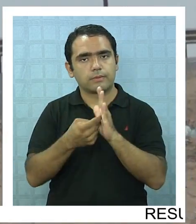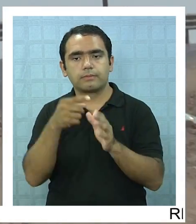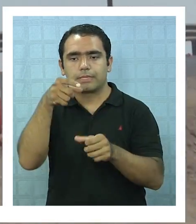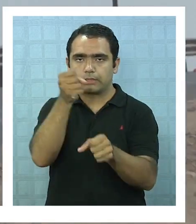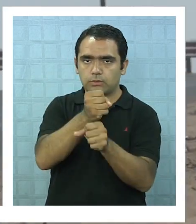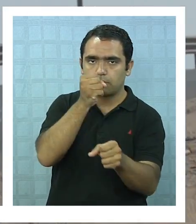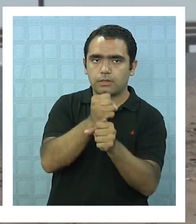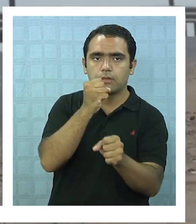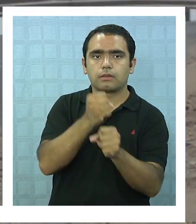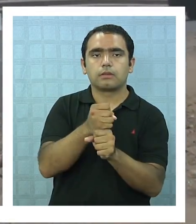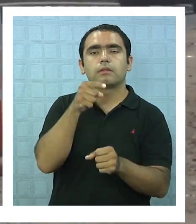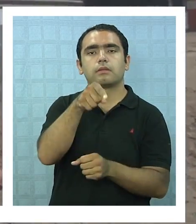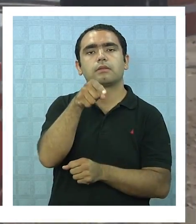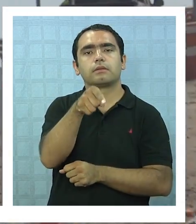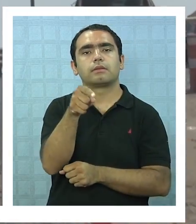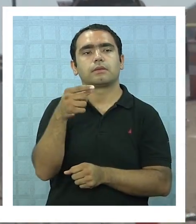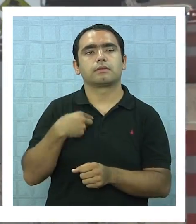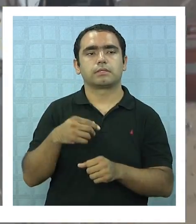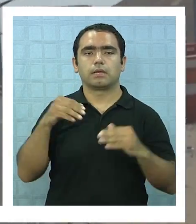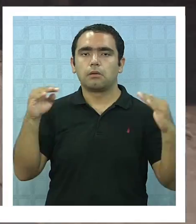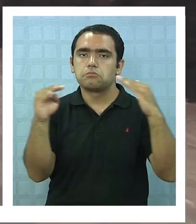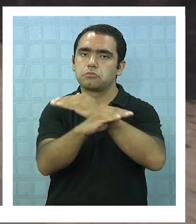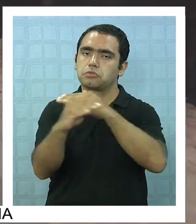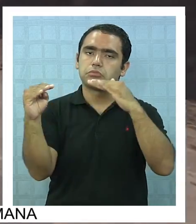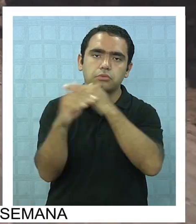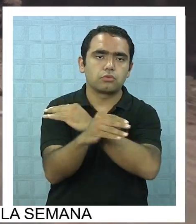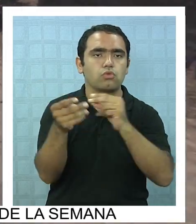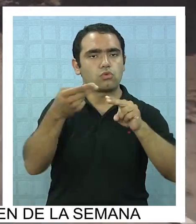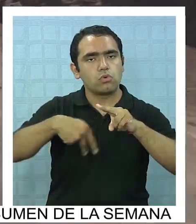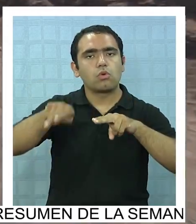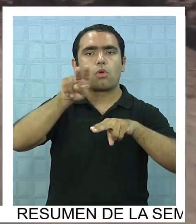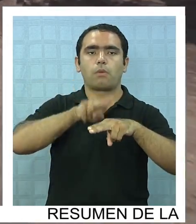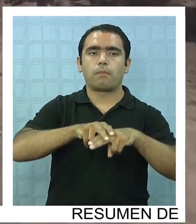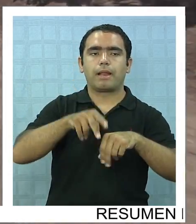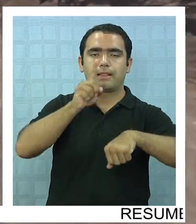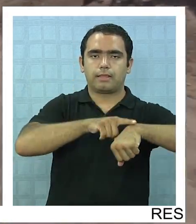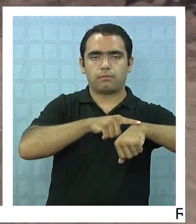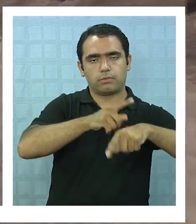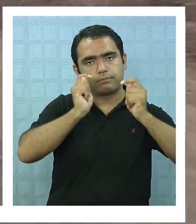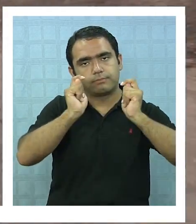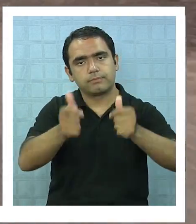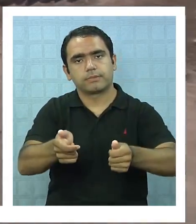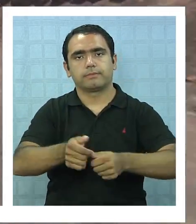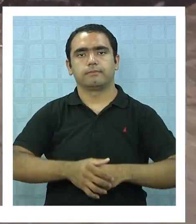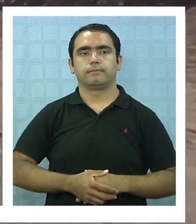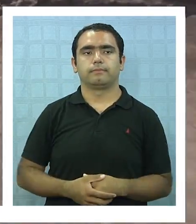trabajos y así conseguir restituir la circulación normal en el tiempo previsto.